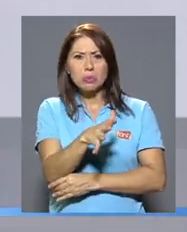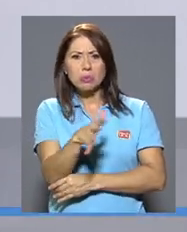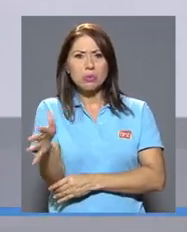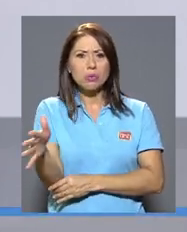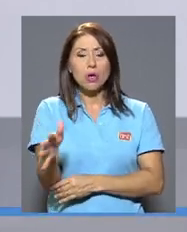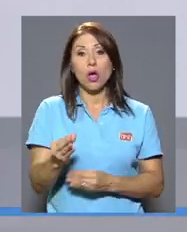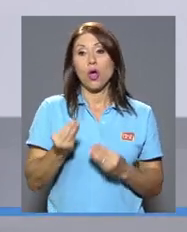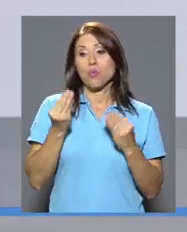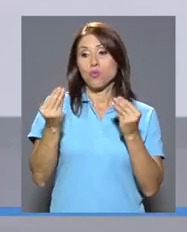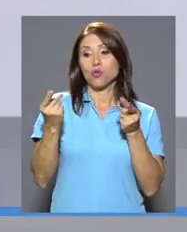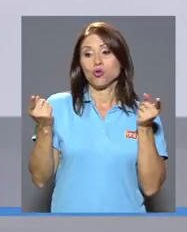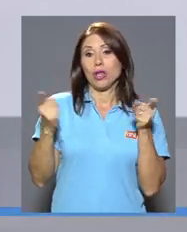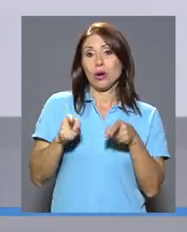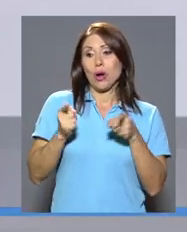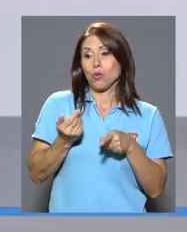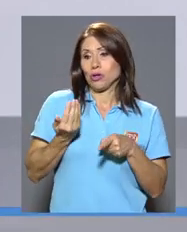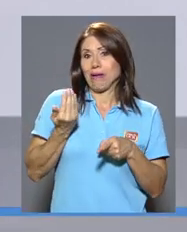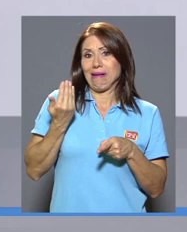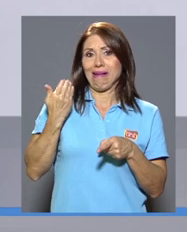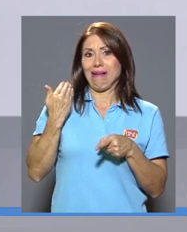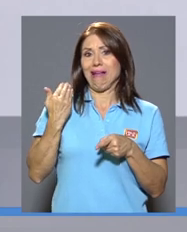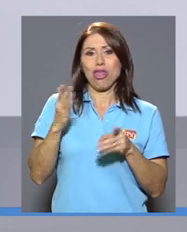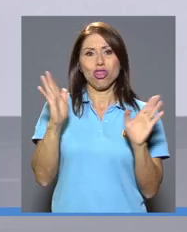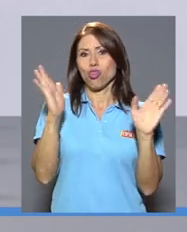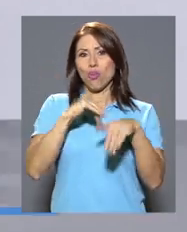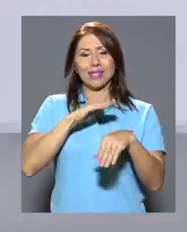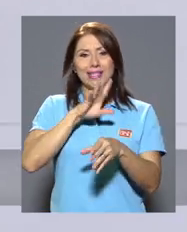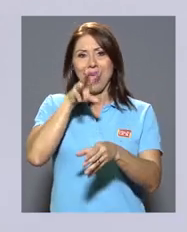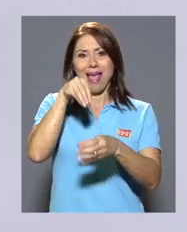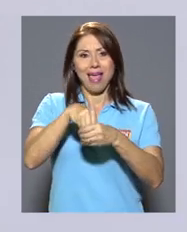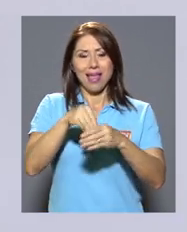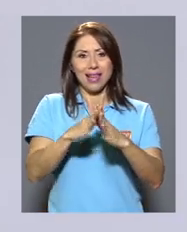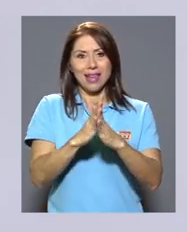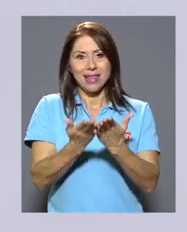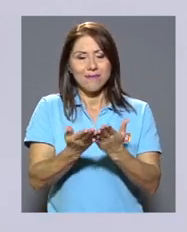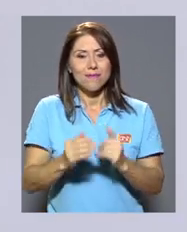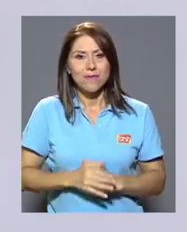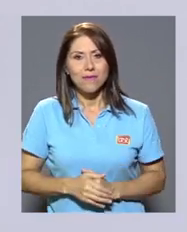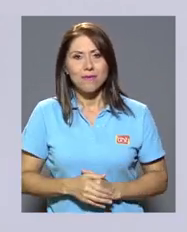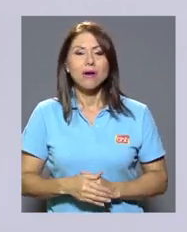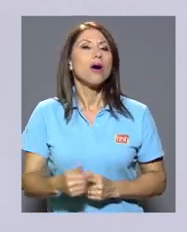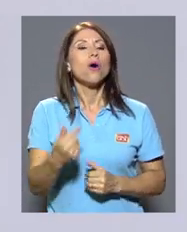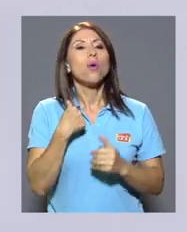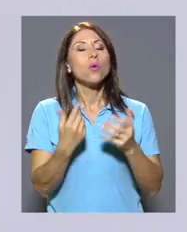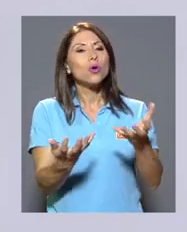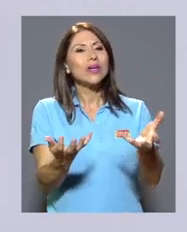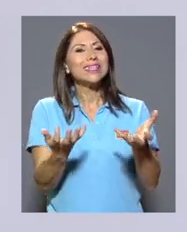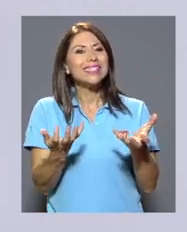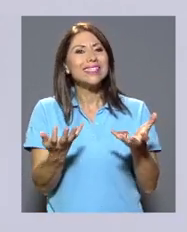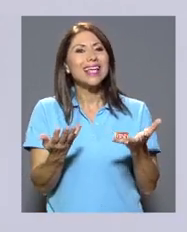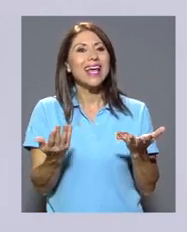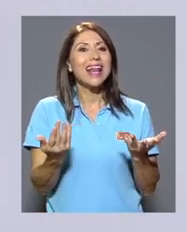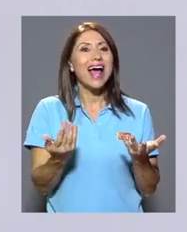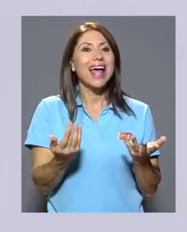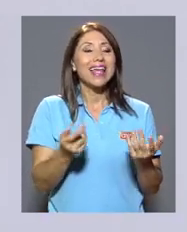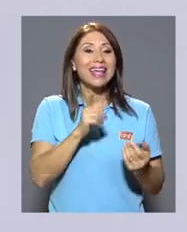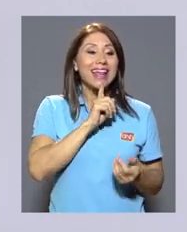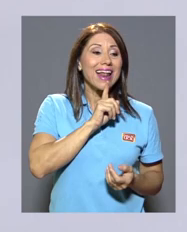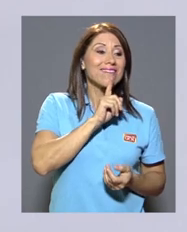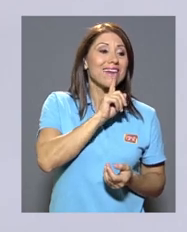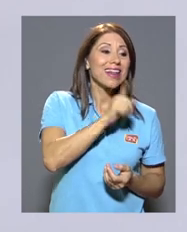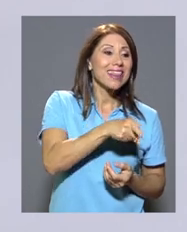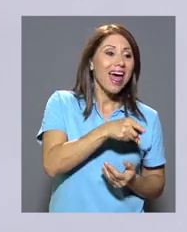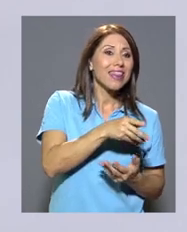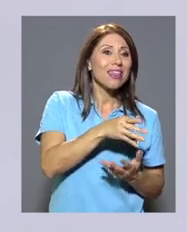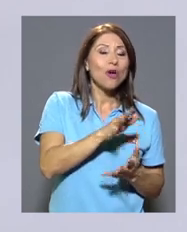que quedó fuera del libro ahora uno quisiera que las realidades mintiera el libro pero